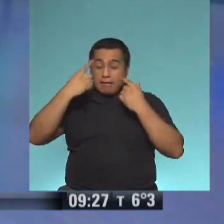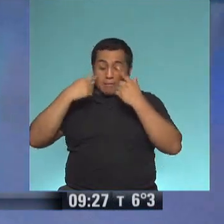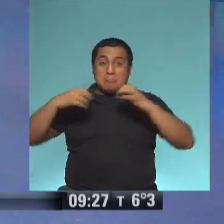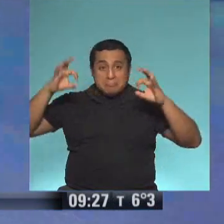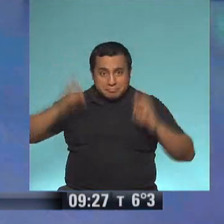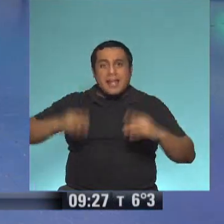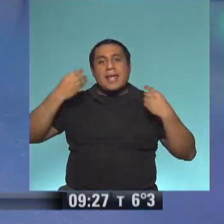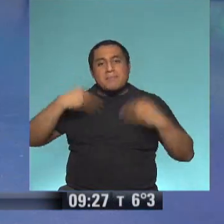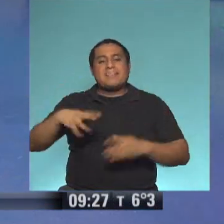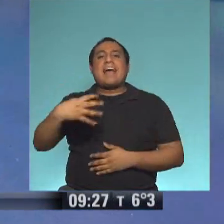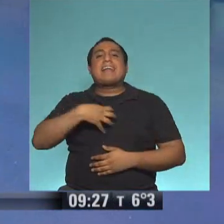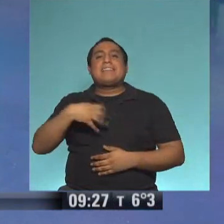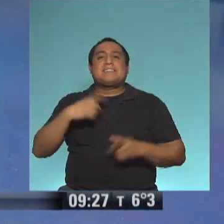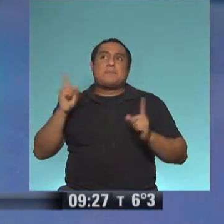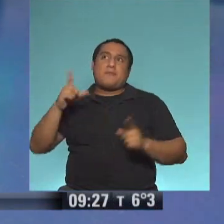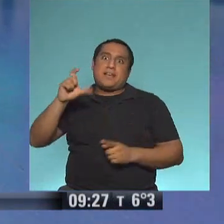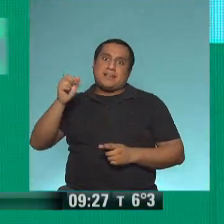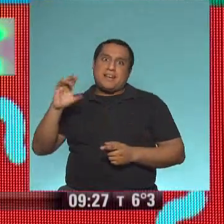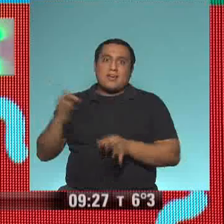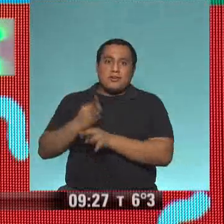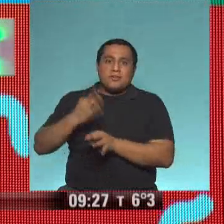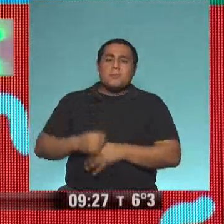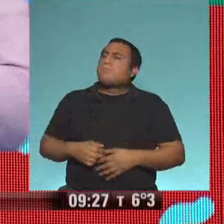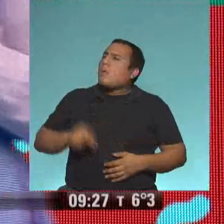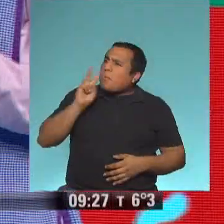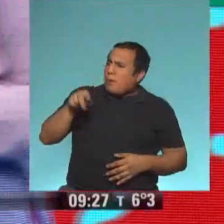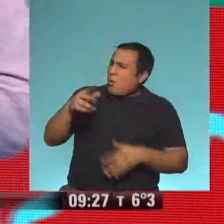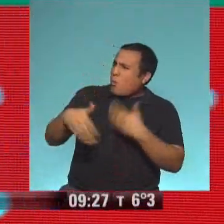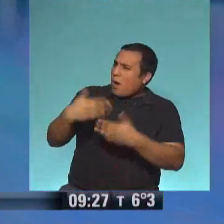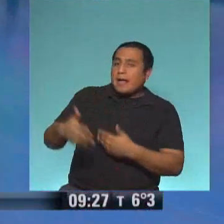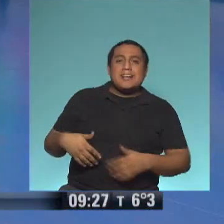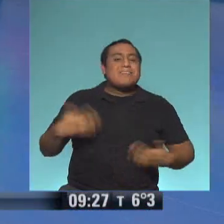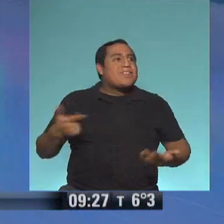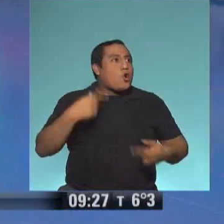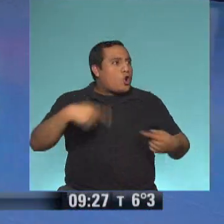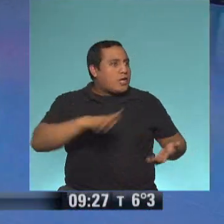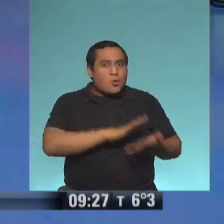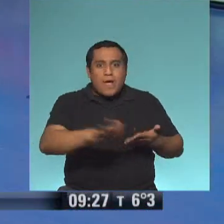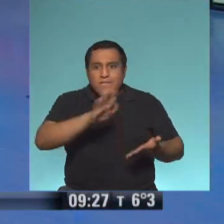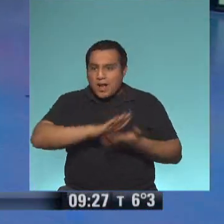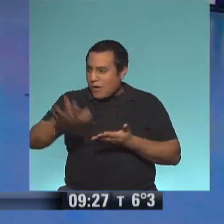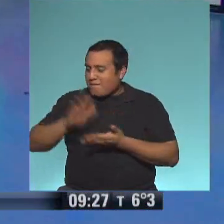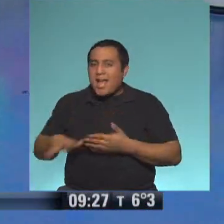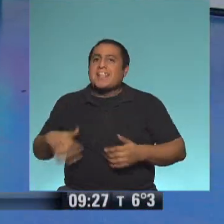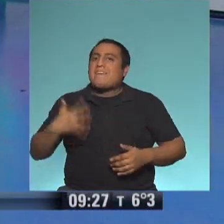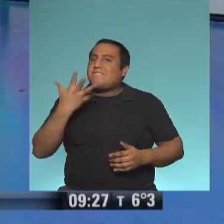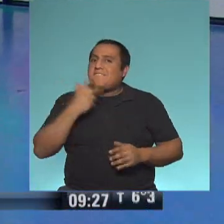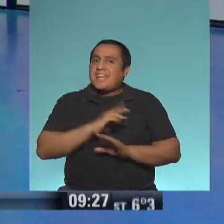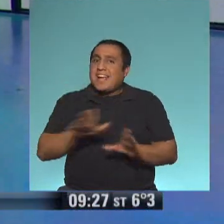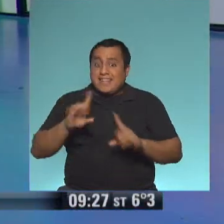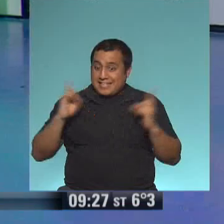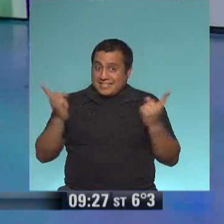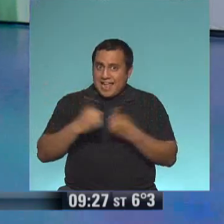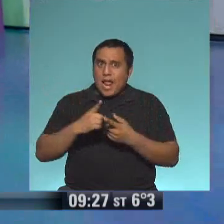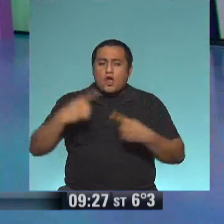la señora. Ahí está. Están todos preparados. Quedaron. Los vi jugando bastante al principio. Es que hay cosas nuevas que están muy me encantan. Esta salita de golpe se va